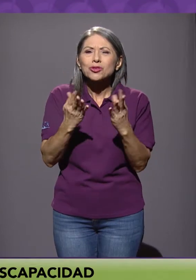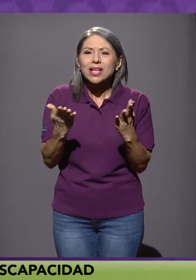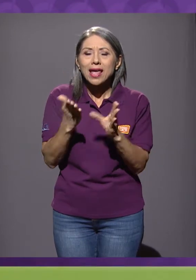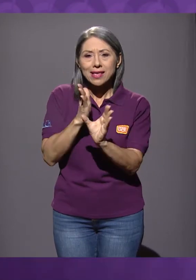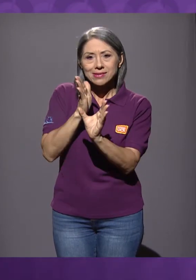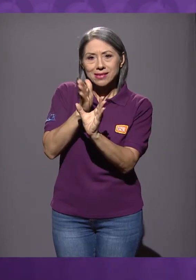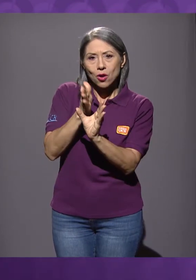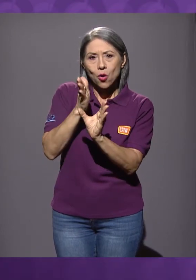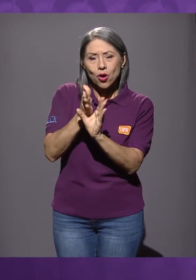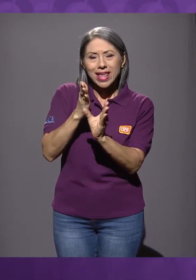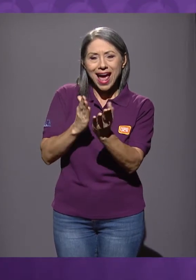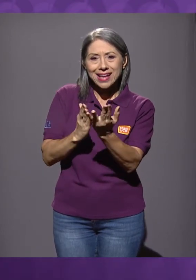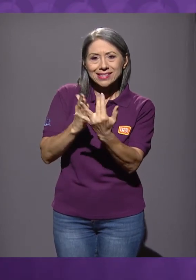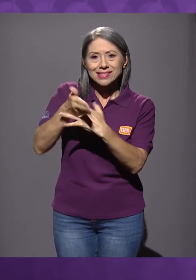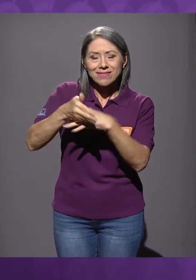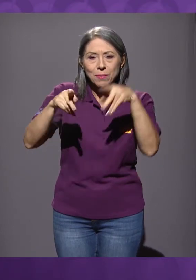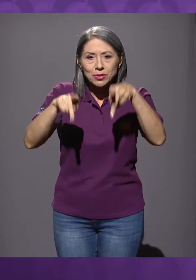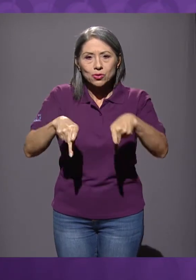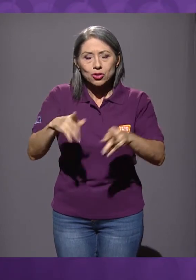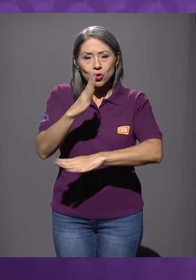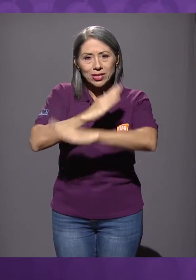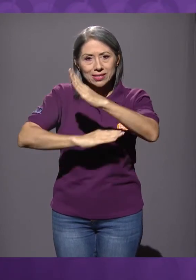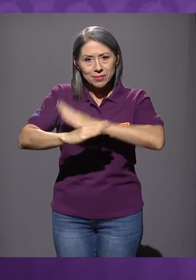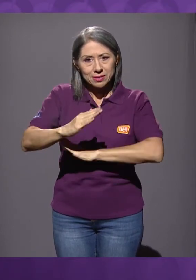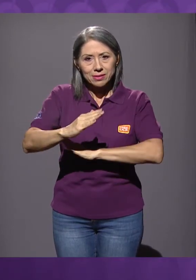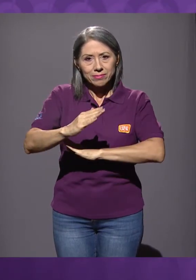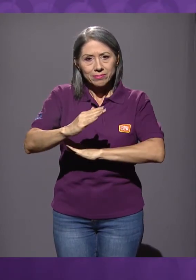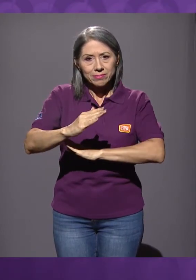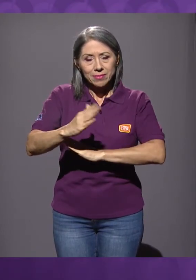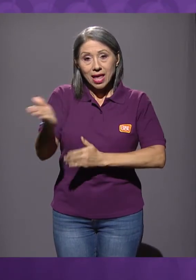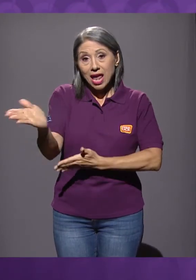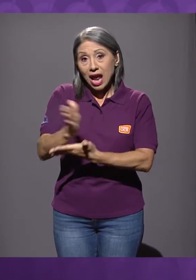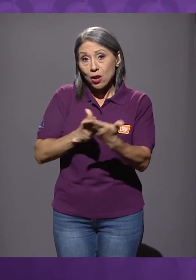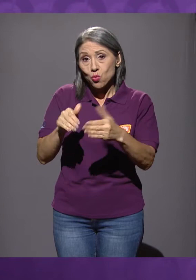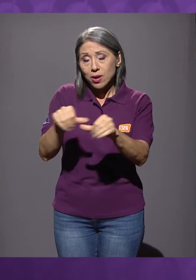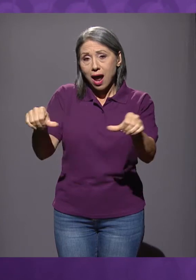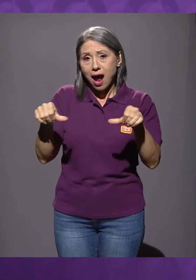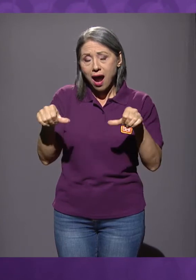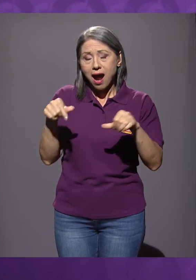con discapacidad en alguna de estas grandes, ¿verdad?, áreas.